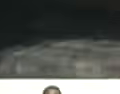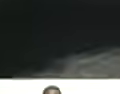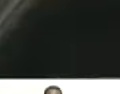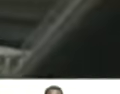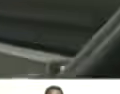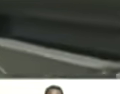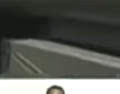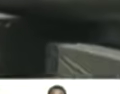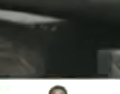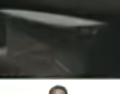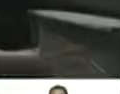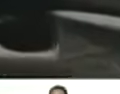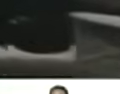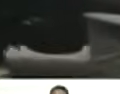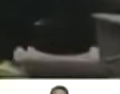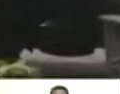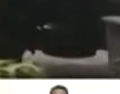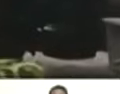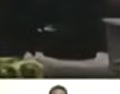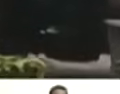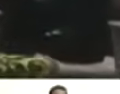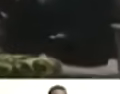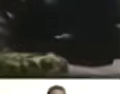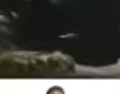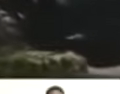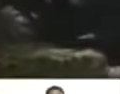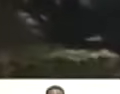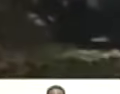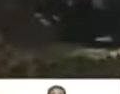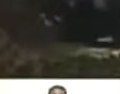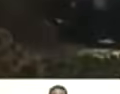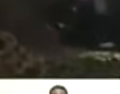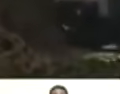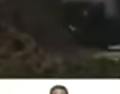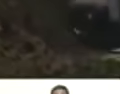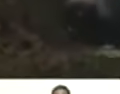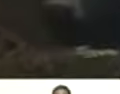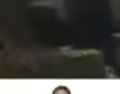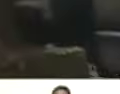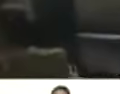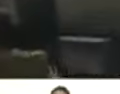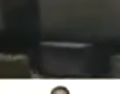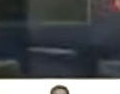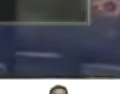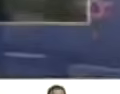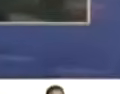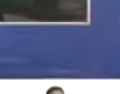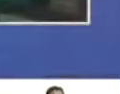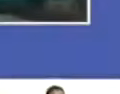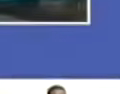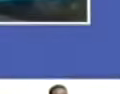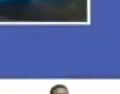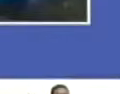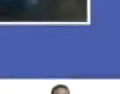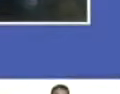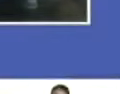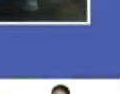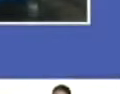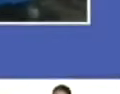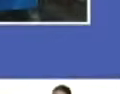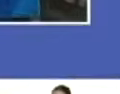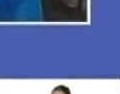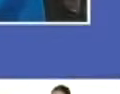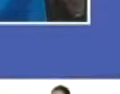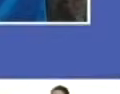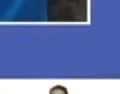Vicepresidenta, vicepresidentes, ministros, ministras, Cilia, juventud, vamos pues. Bueno, presidente, gracias